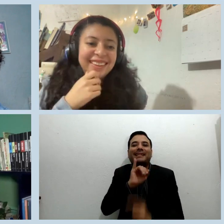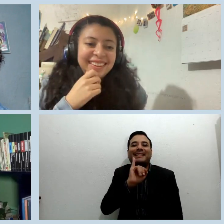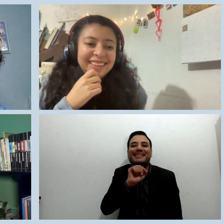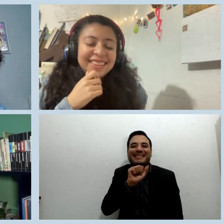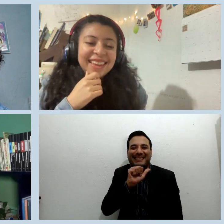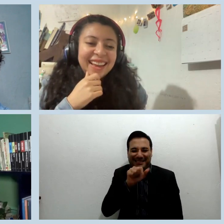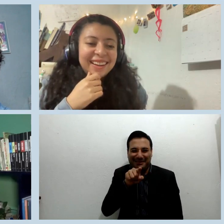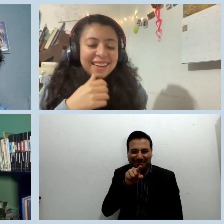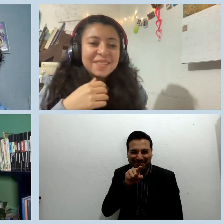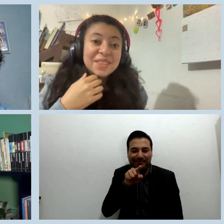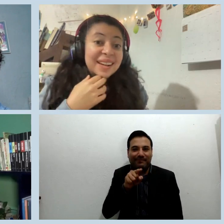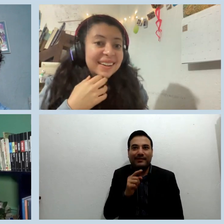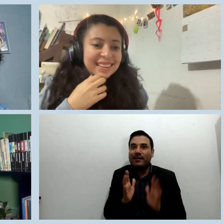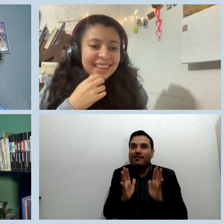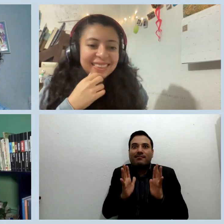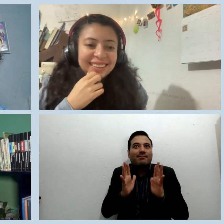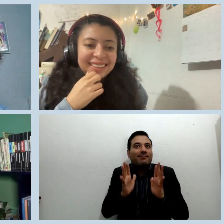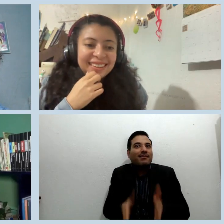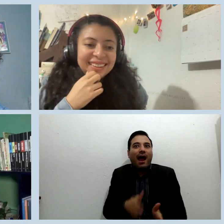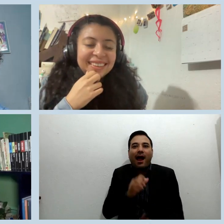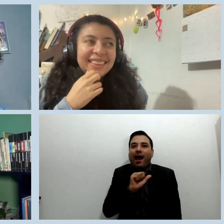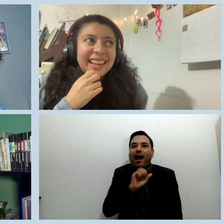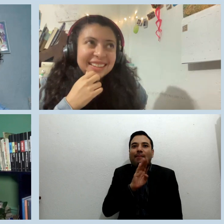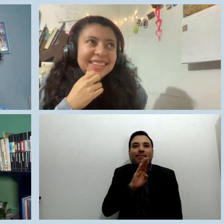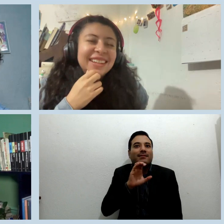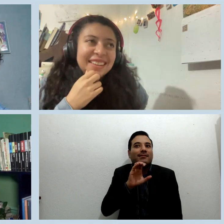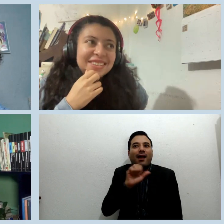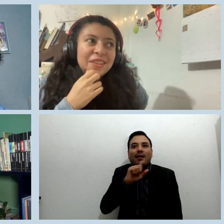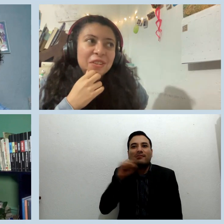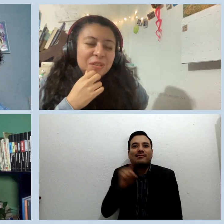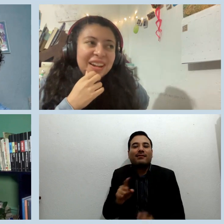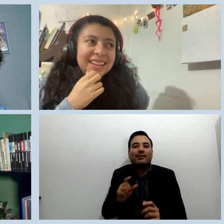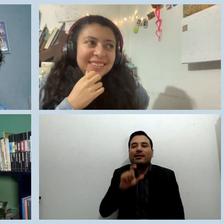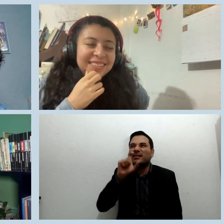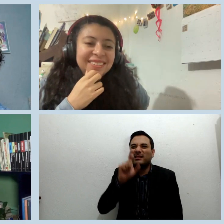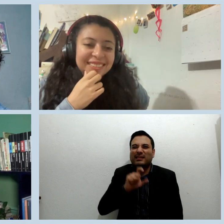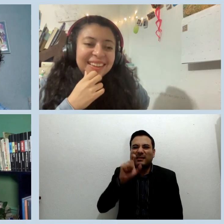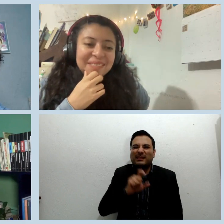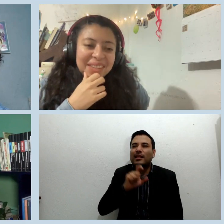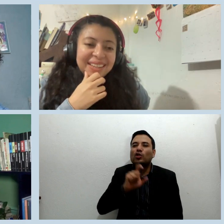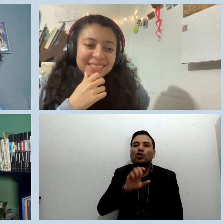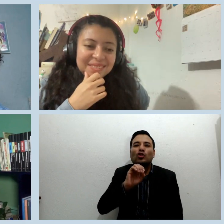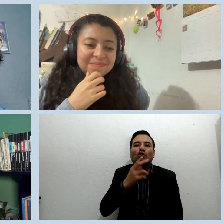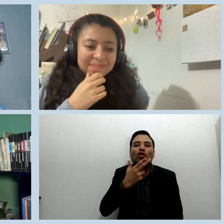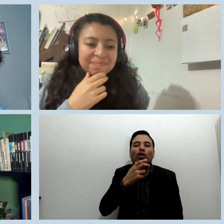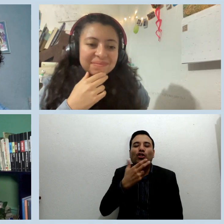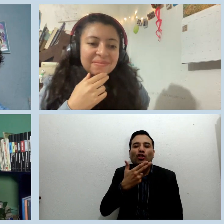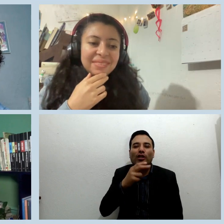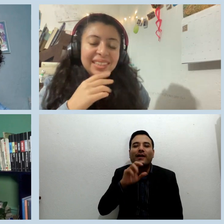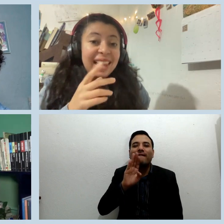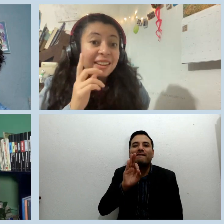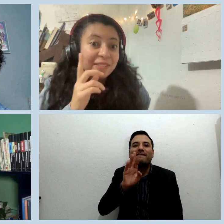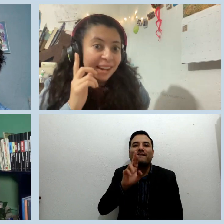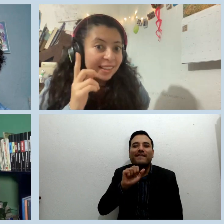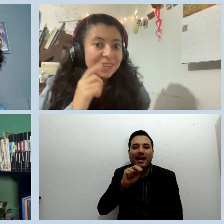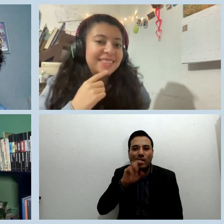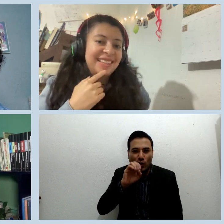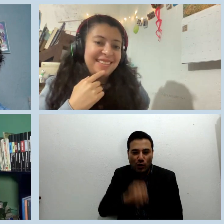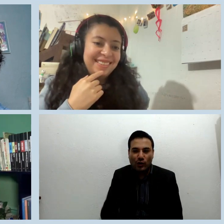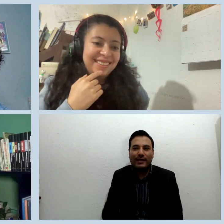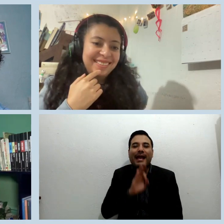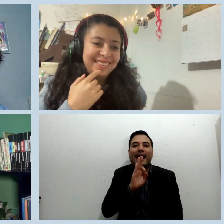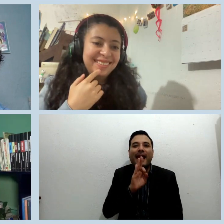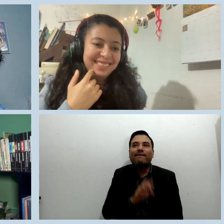abecedario ya era una realidad la x era de so Franco también la f era